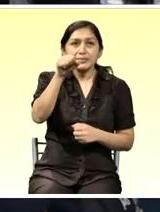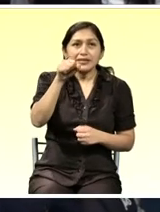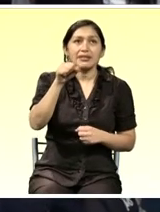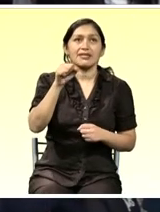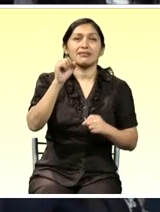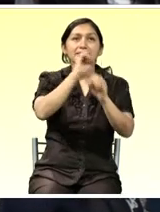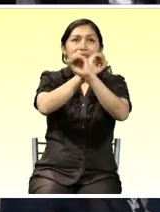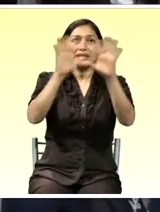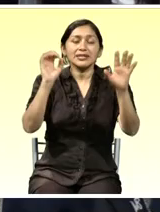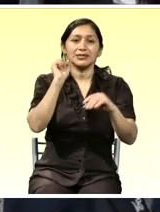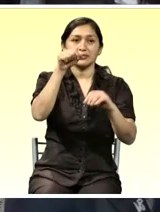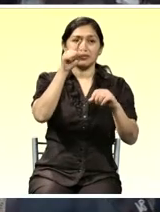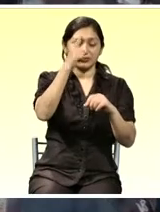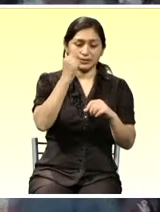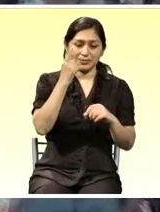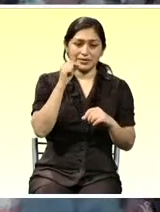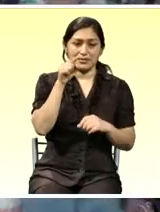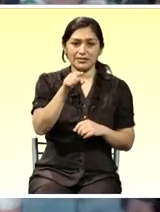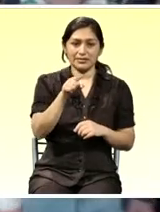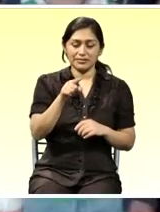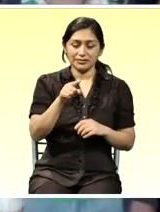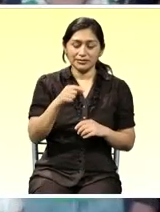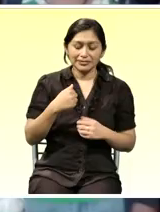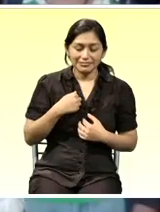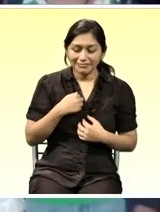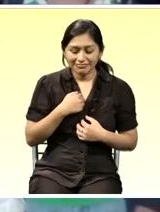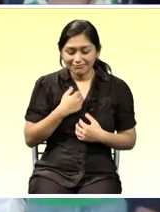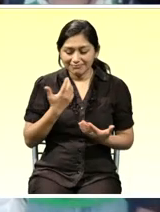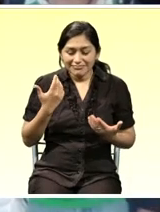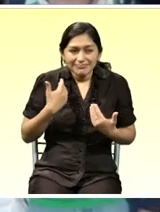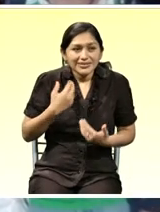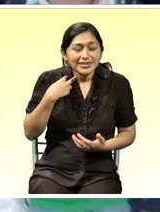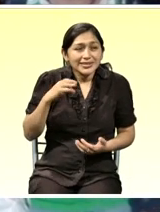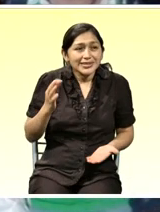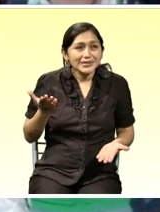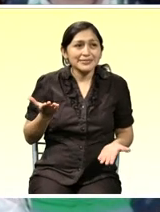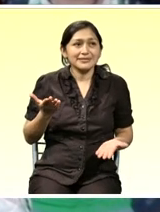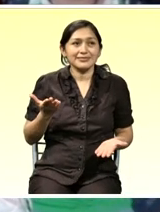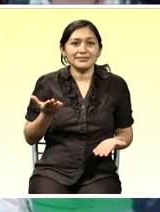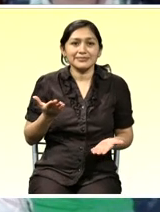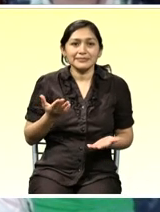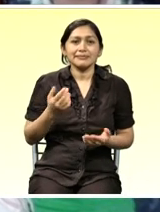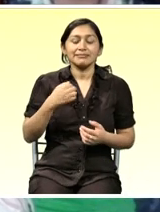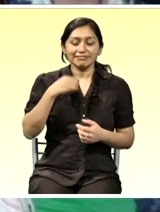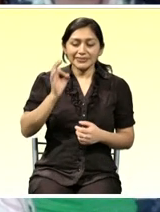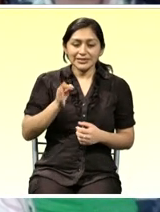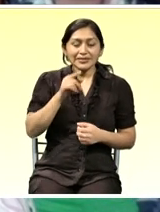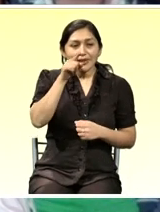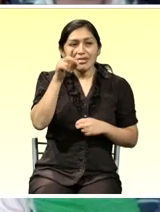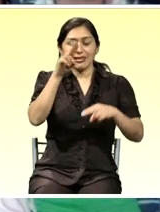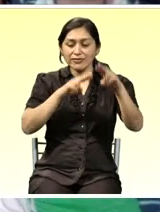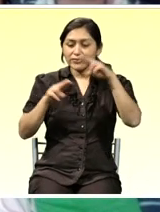ti. No merezco ser llamado hijo tuyo. Sé que buscas las ovejas